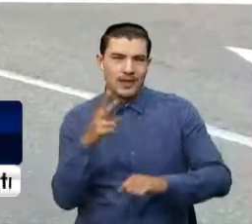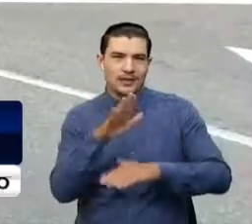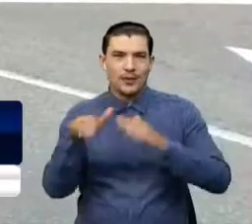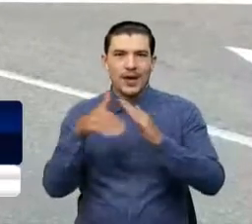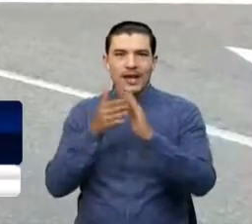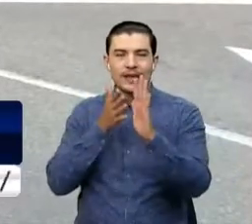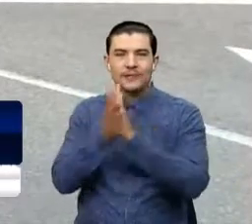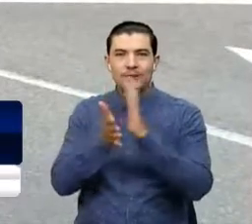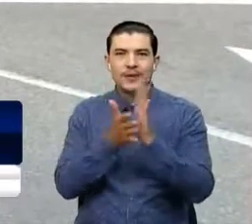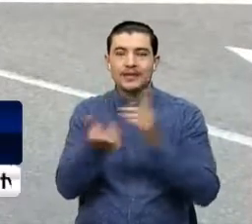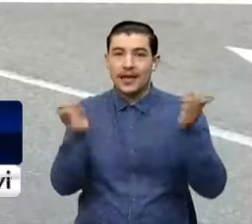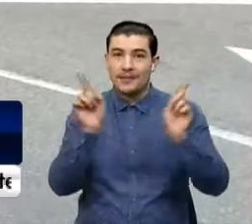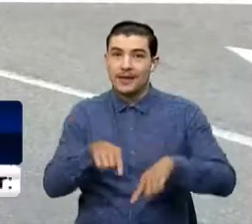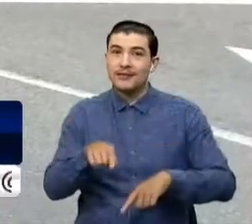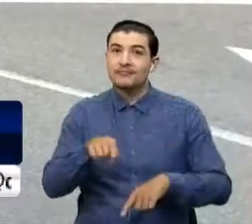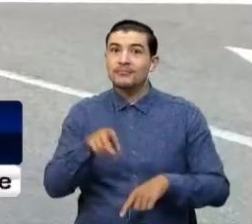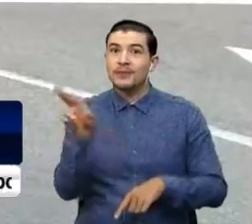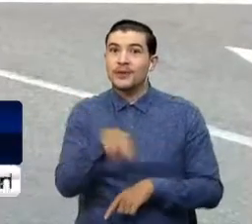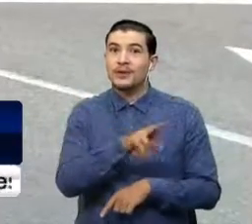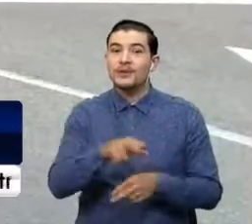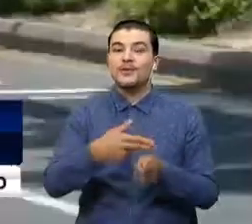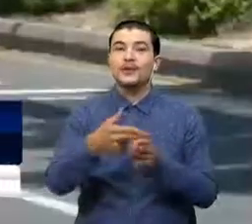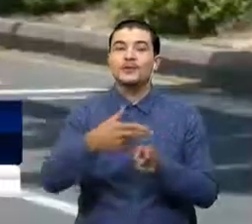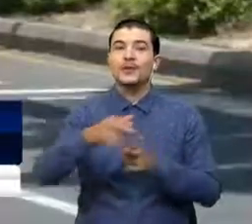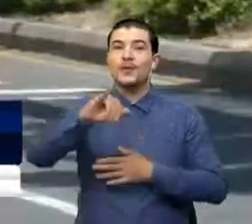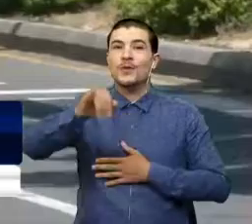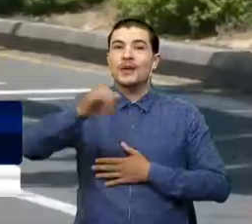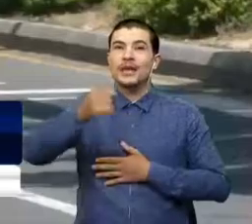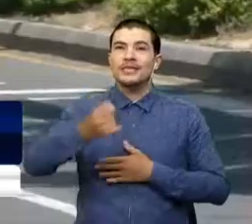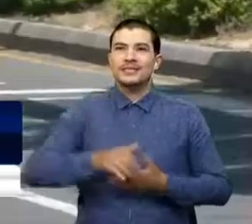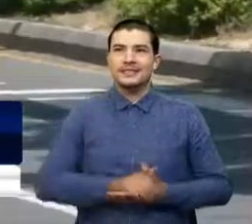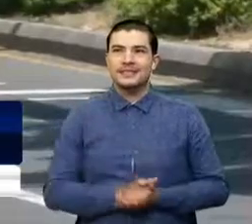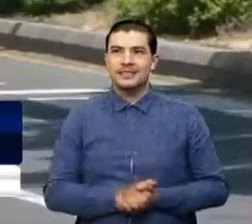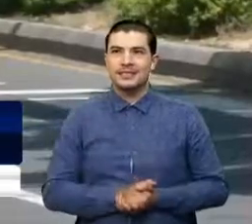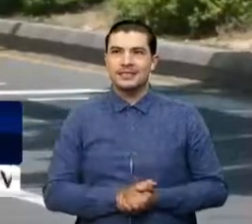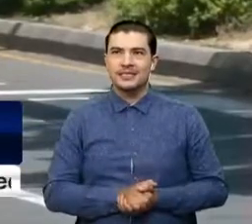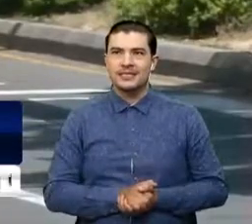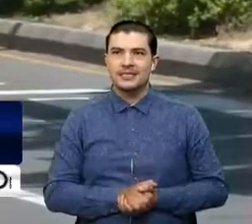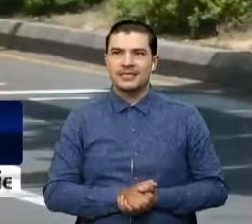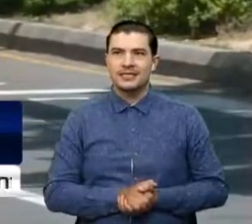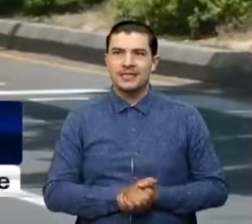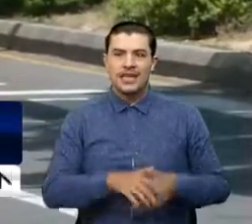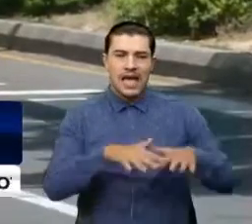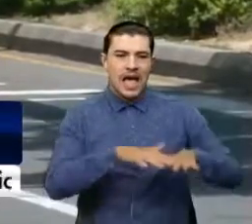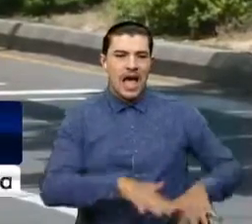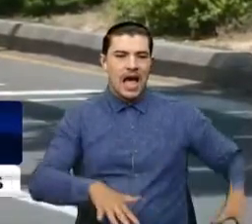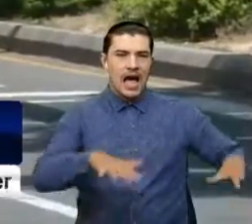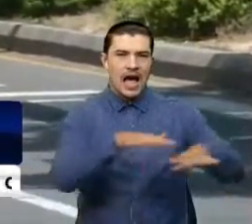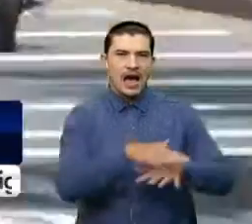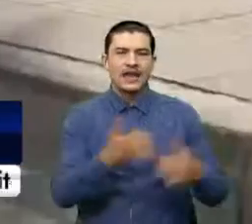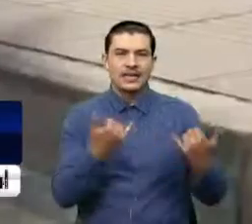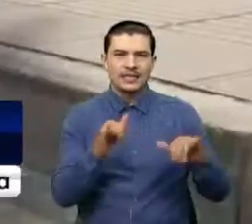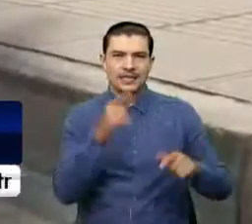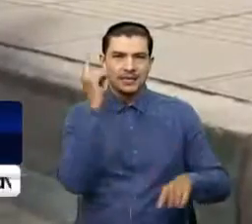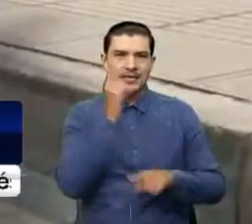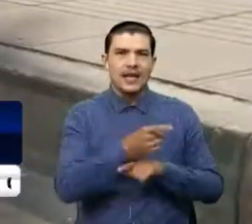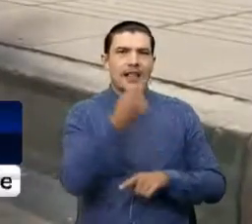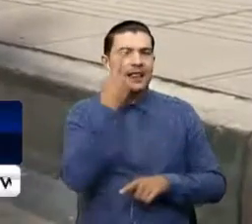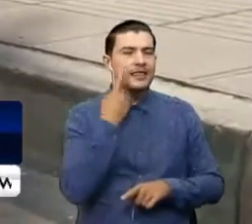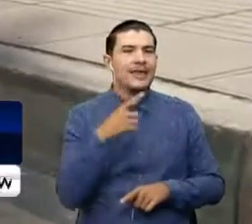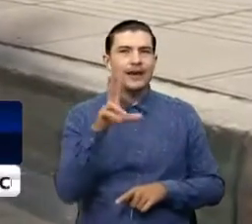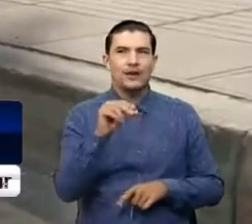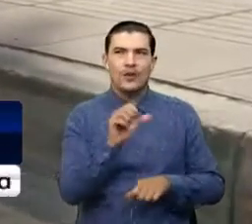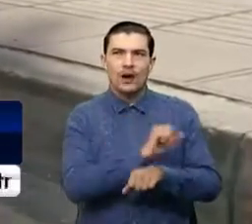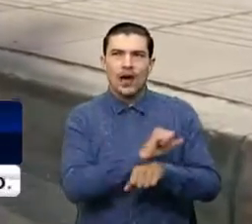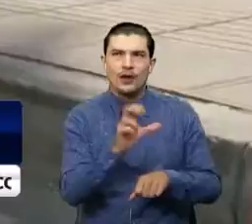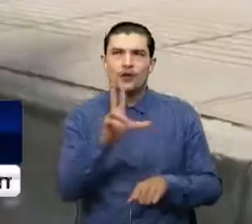las restricciones que habrá para este juego la junta metropolitana del área de bucaramanga dispuso la medida del día sin carro y sin